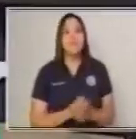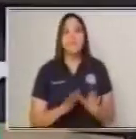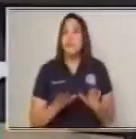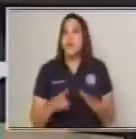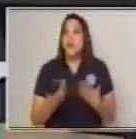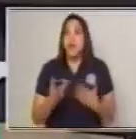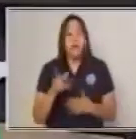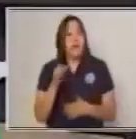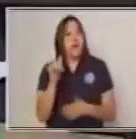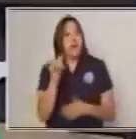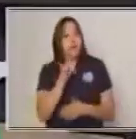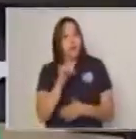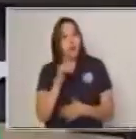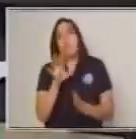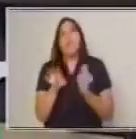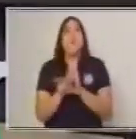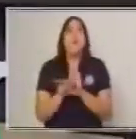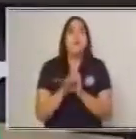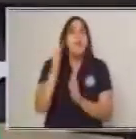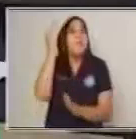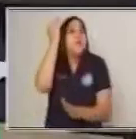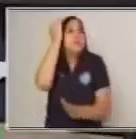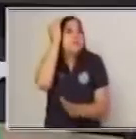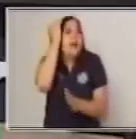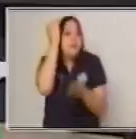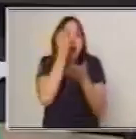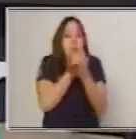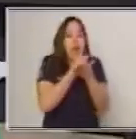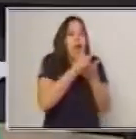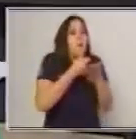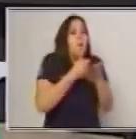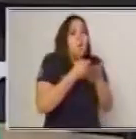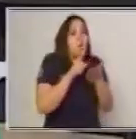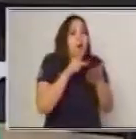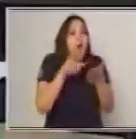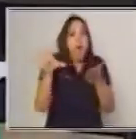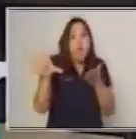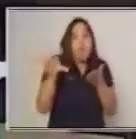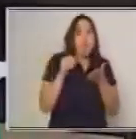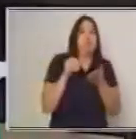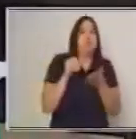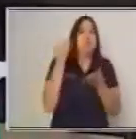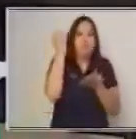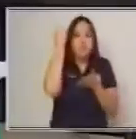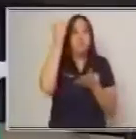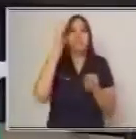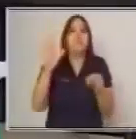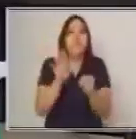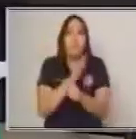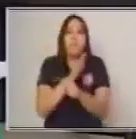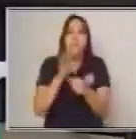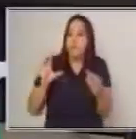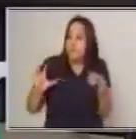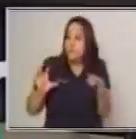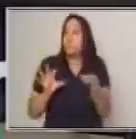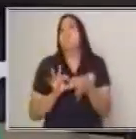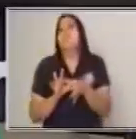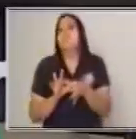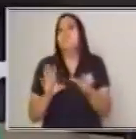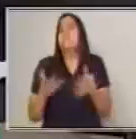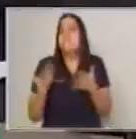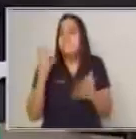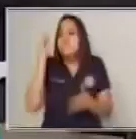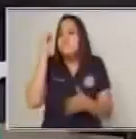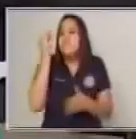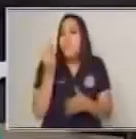Tanto saber hacer apuntes como anotar ideas completas son muy cercanas unas con la otra, porque